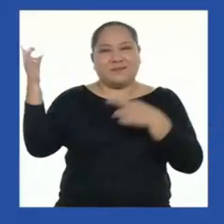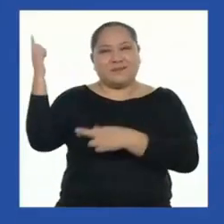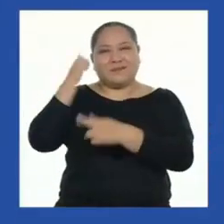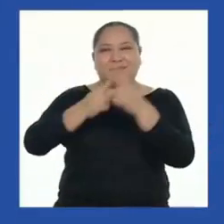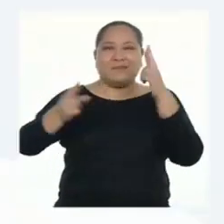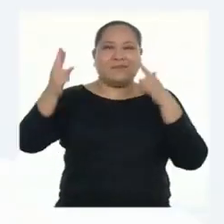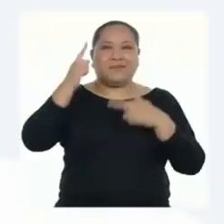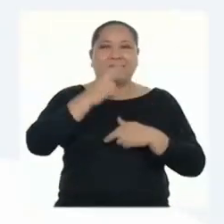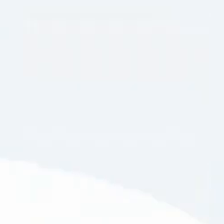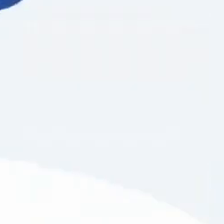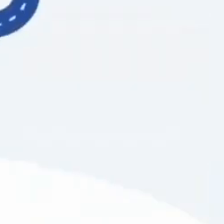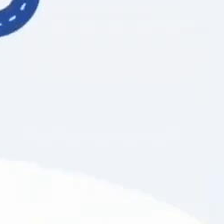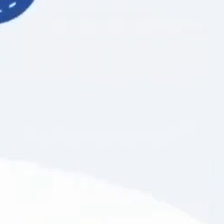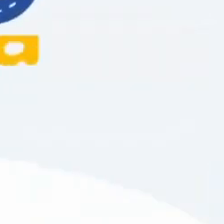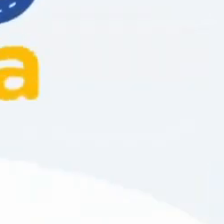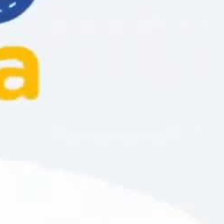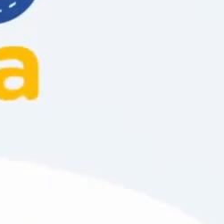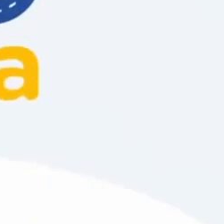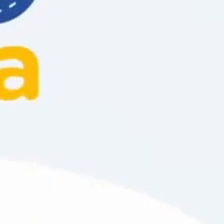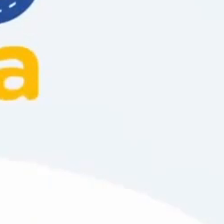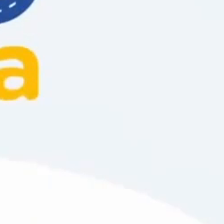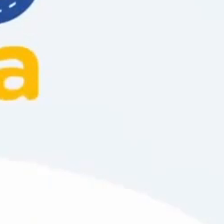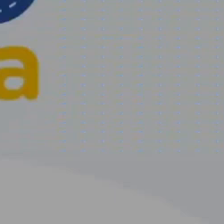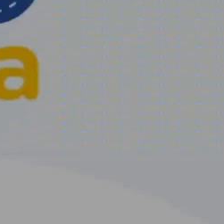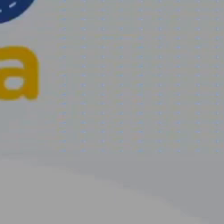volvemos!